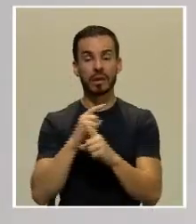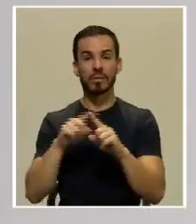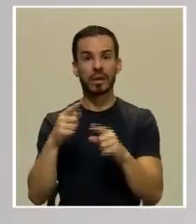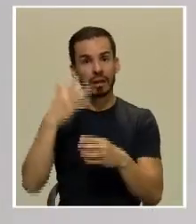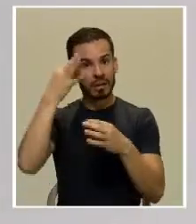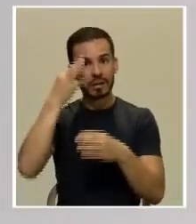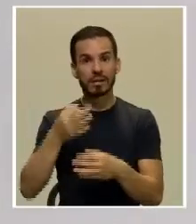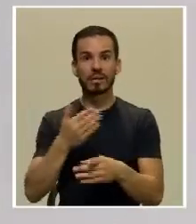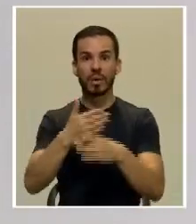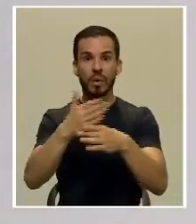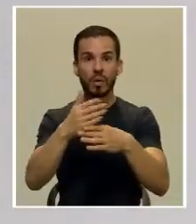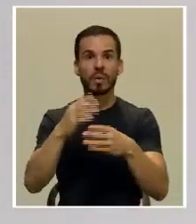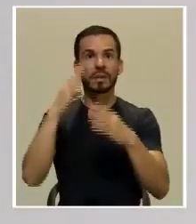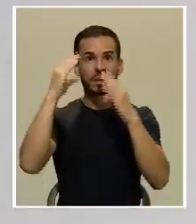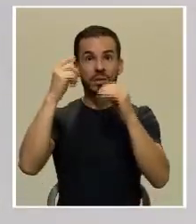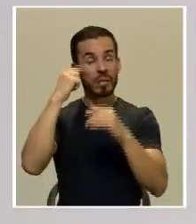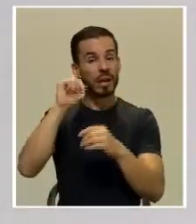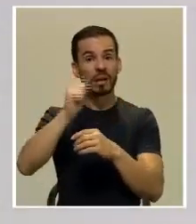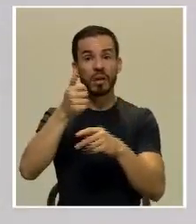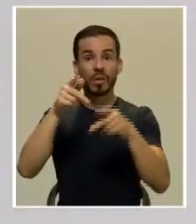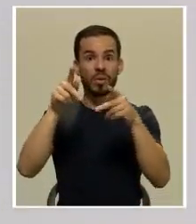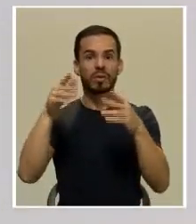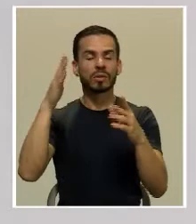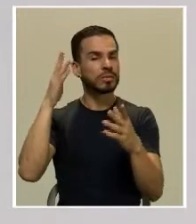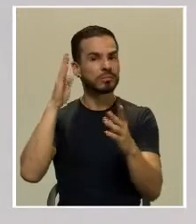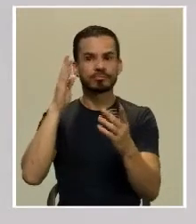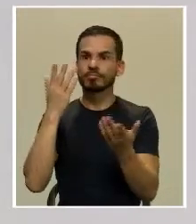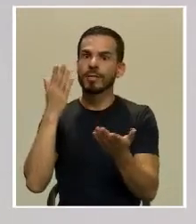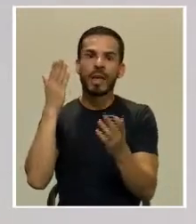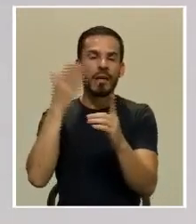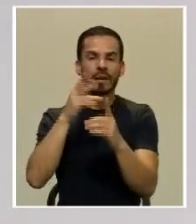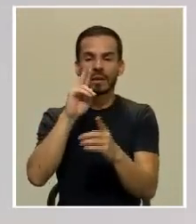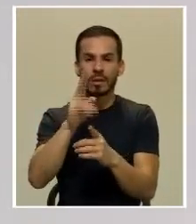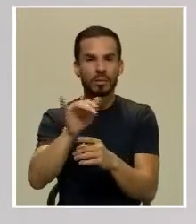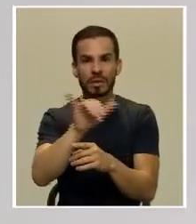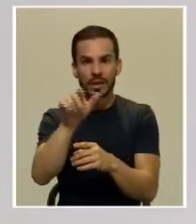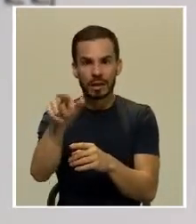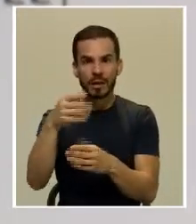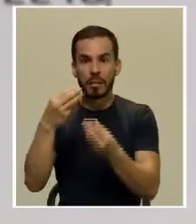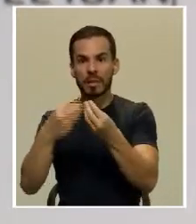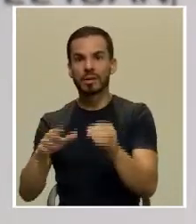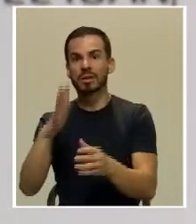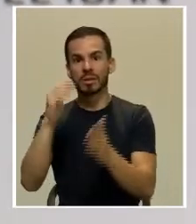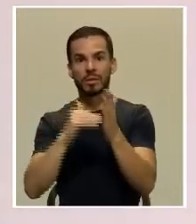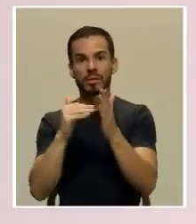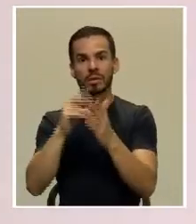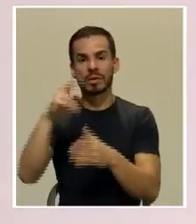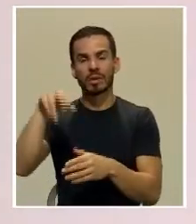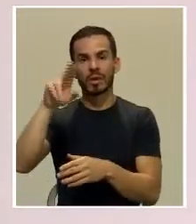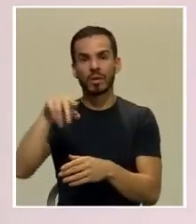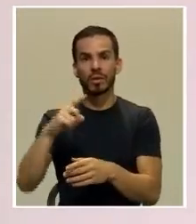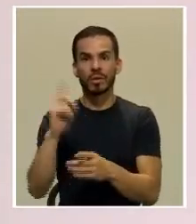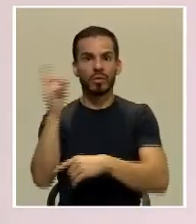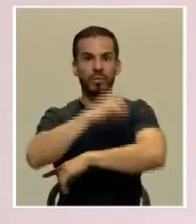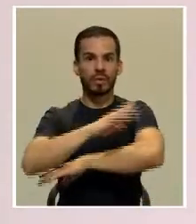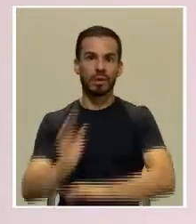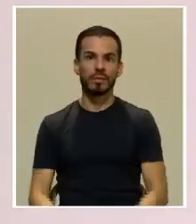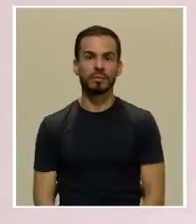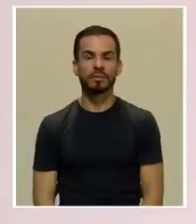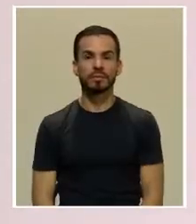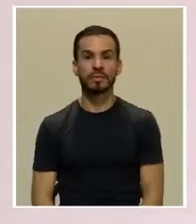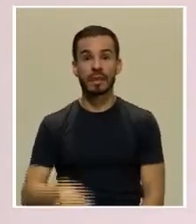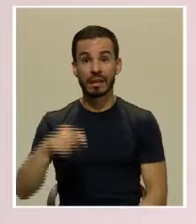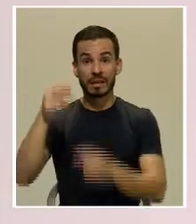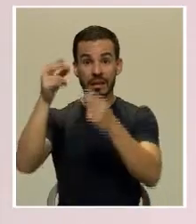pero decidió compartir la historia para que otros no caigan en la trampa que le hizo perder 5 millones de colones de la noche a la mañana.